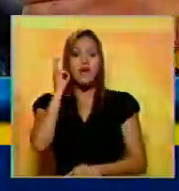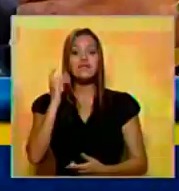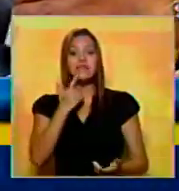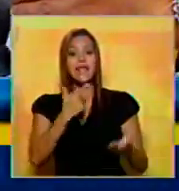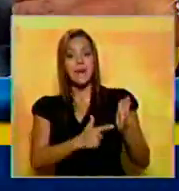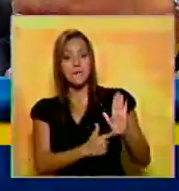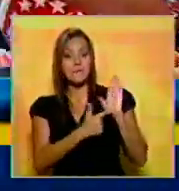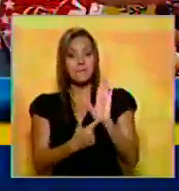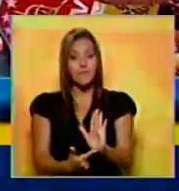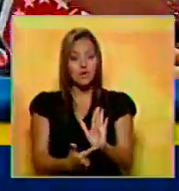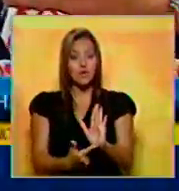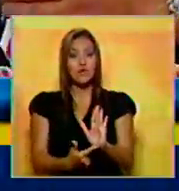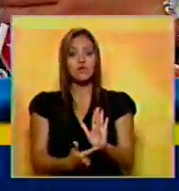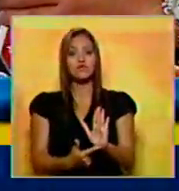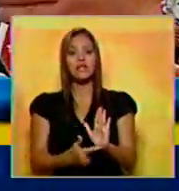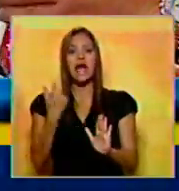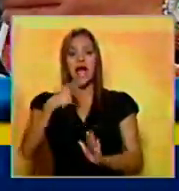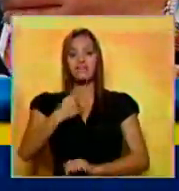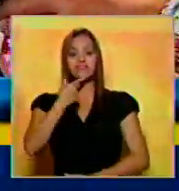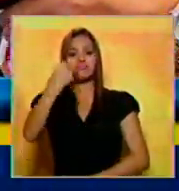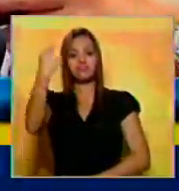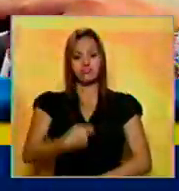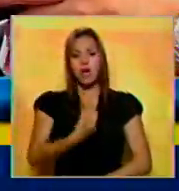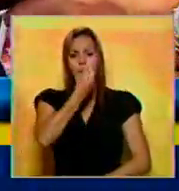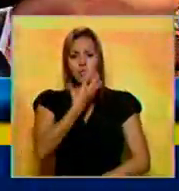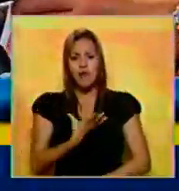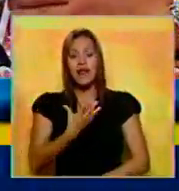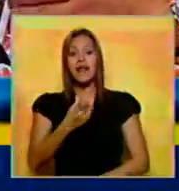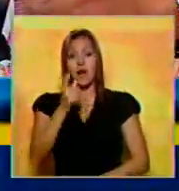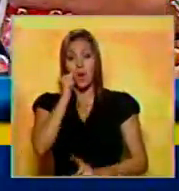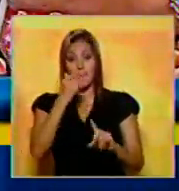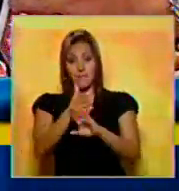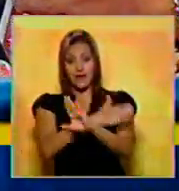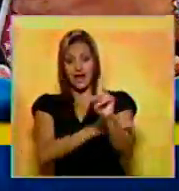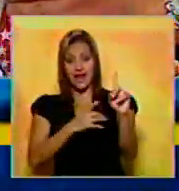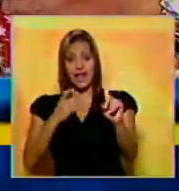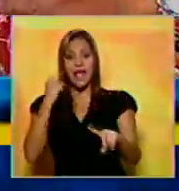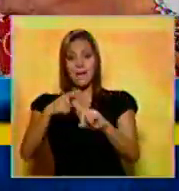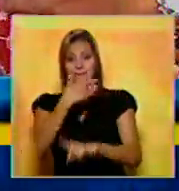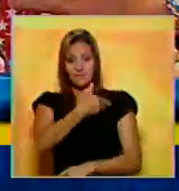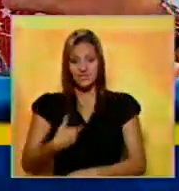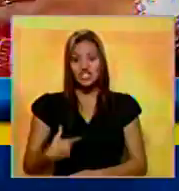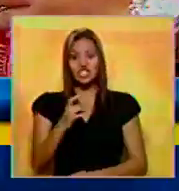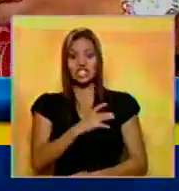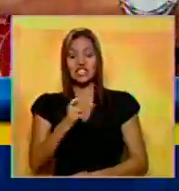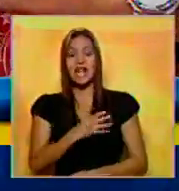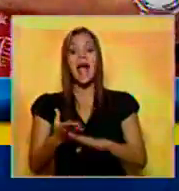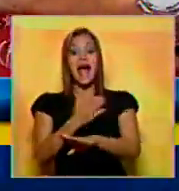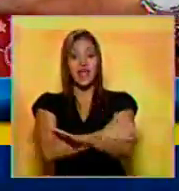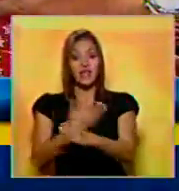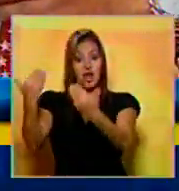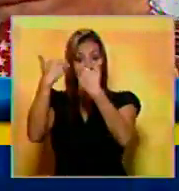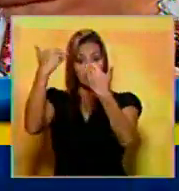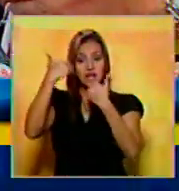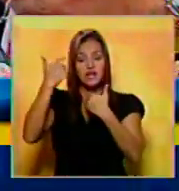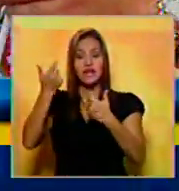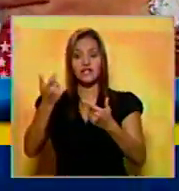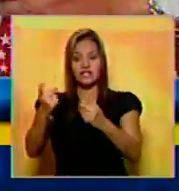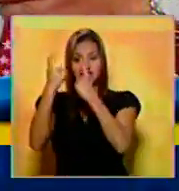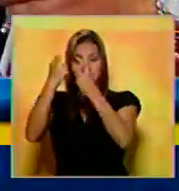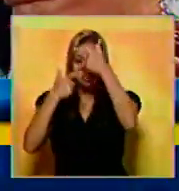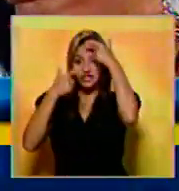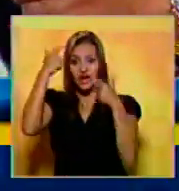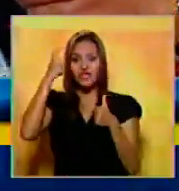ejemplo a ese gigante de la dignidad latinoamericana que es Salvador Allende, que tanto reivindicó nuestro comandante Hugo Chávez, a incorporarse